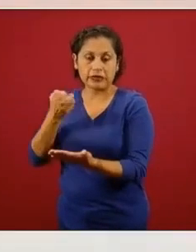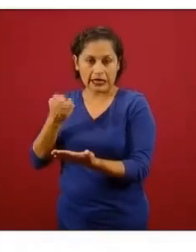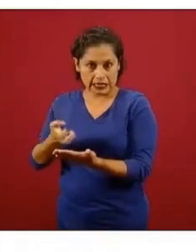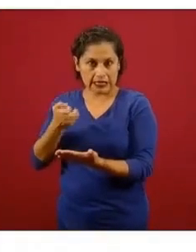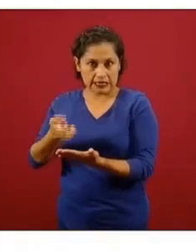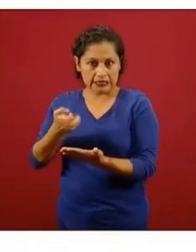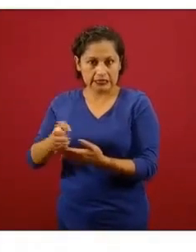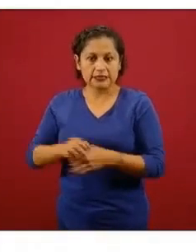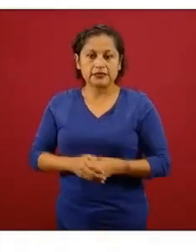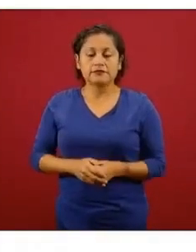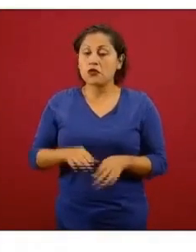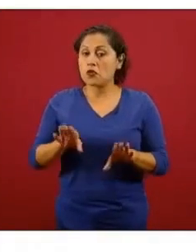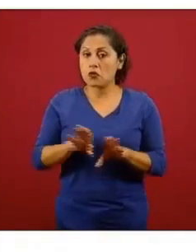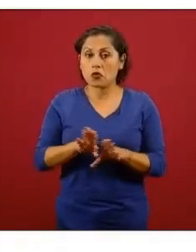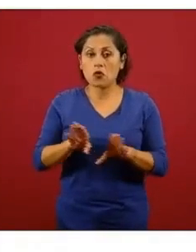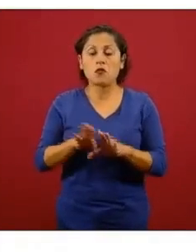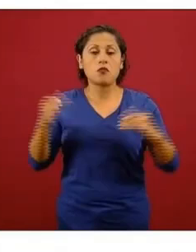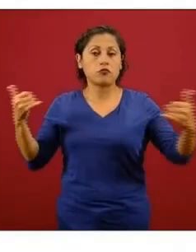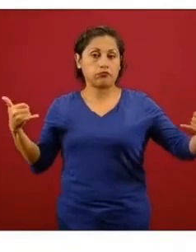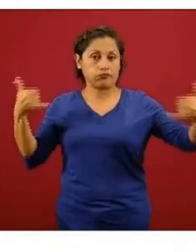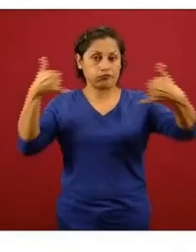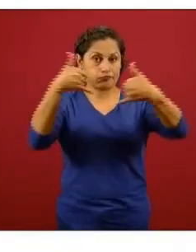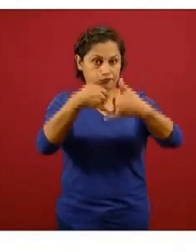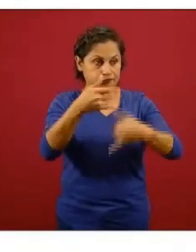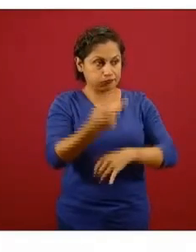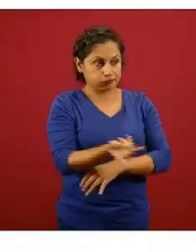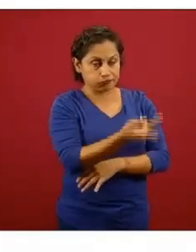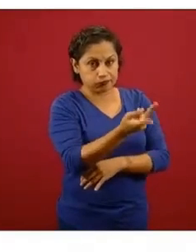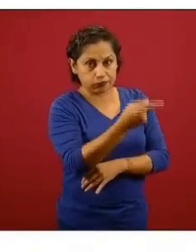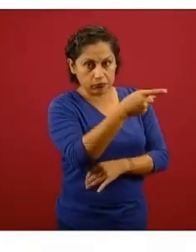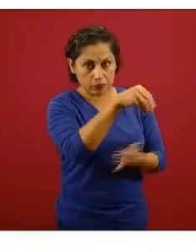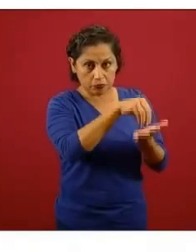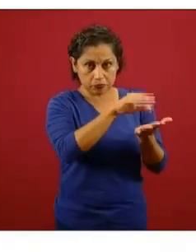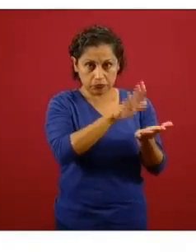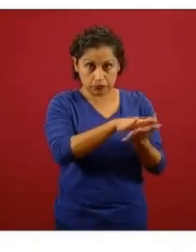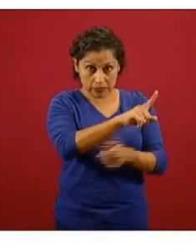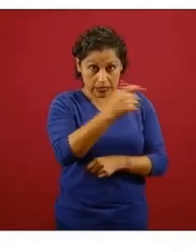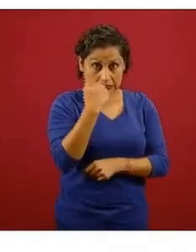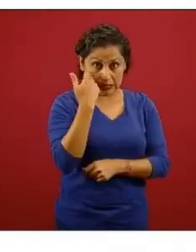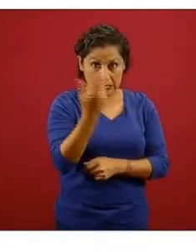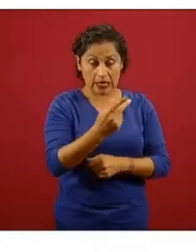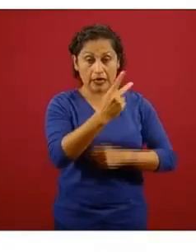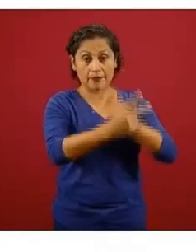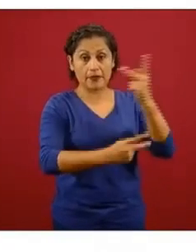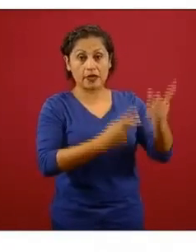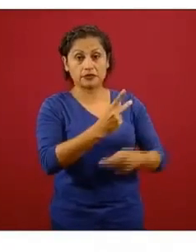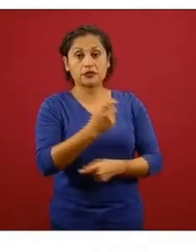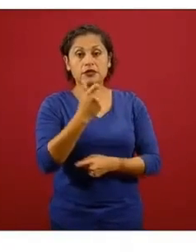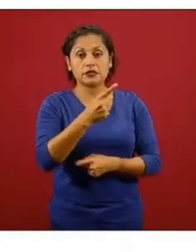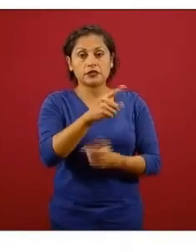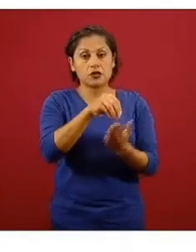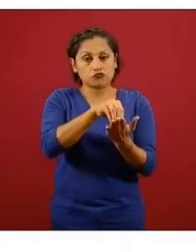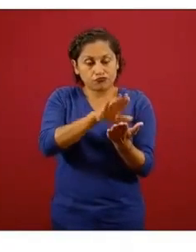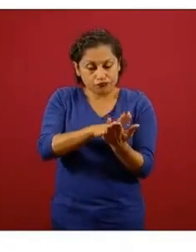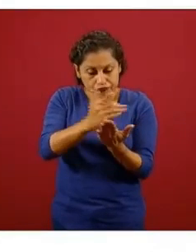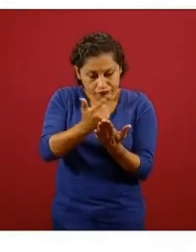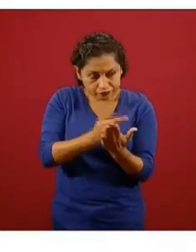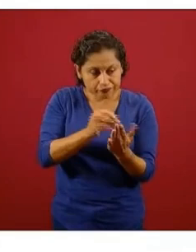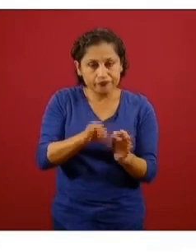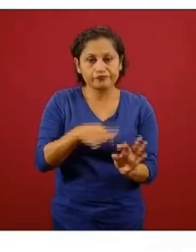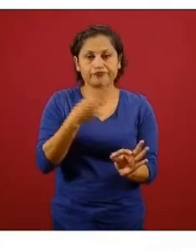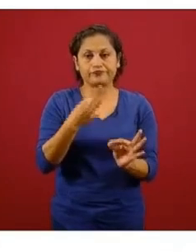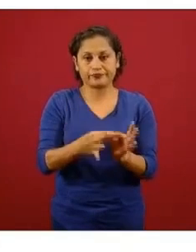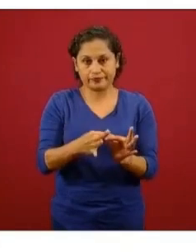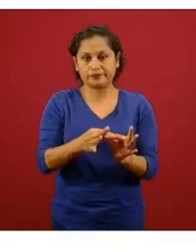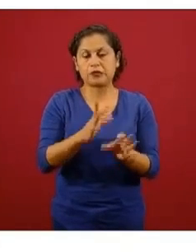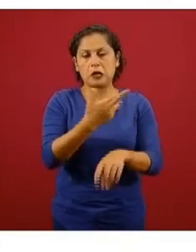una comunicación telefónica que se tuvo con ellos para confirmar su interés en participar, verificar su información, obtener